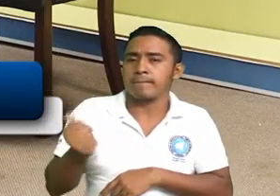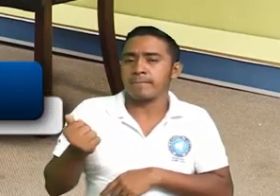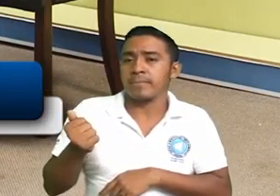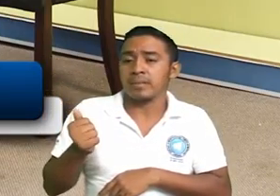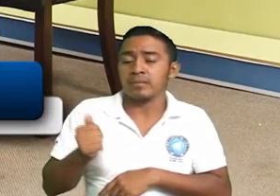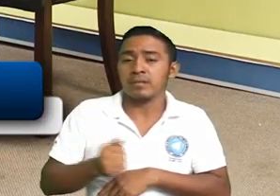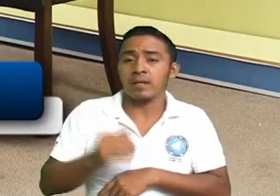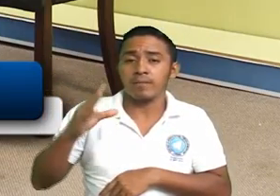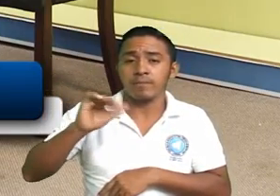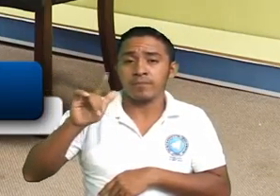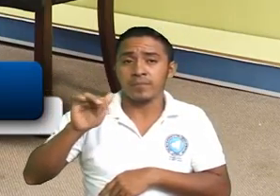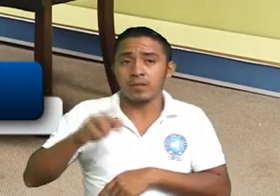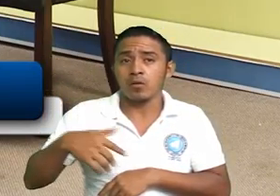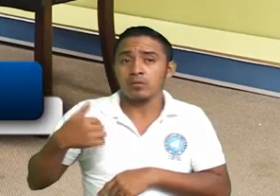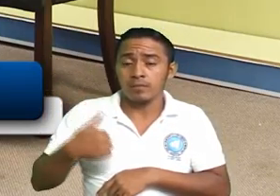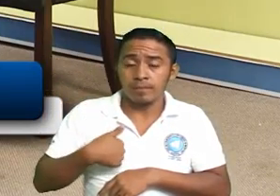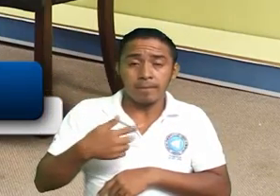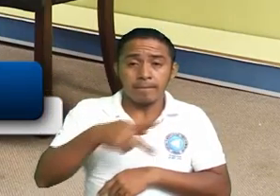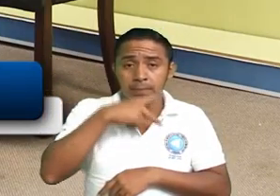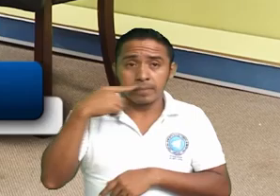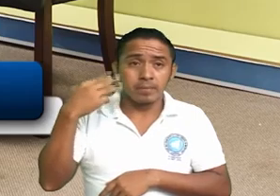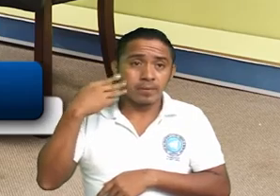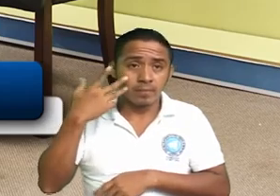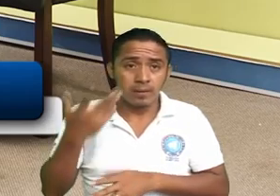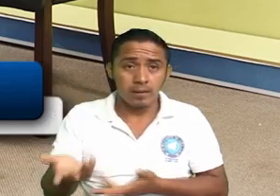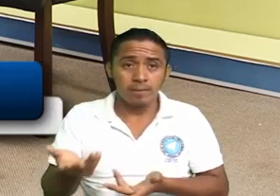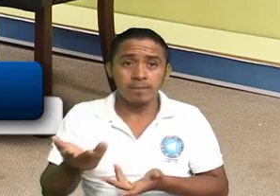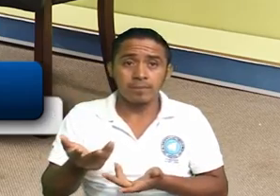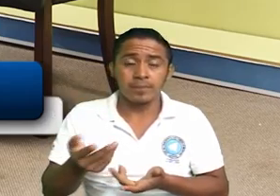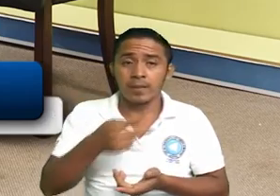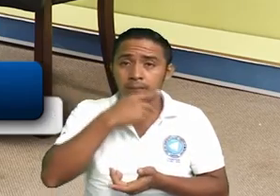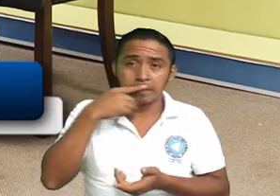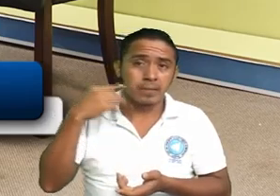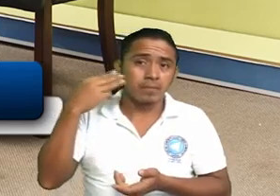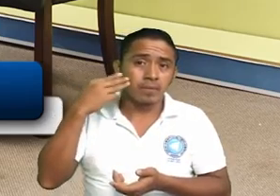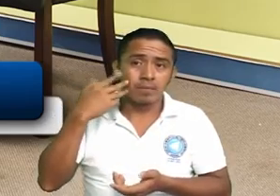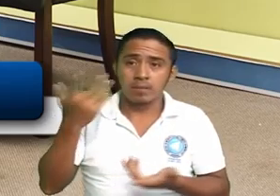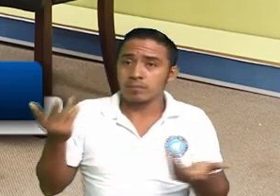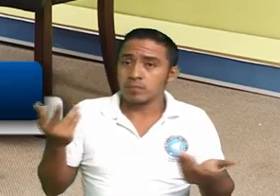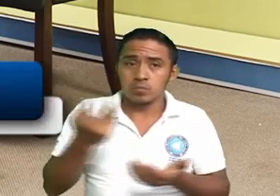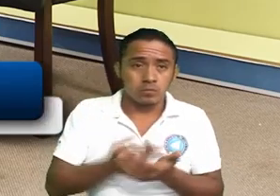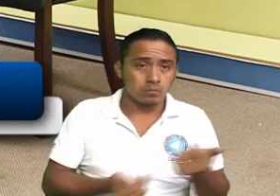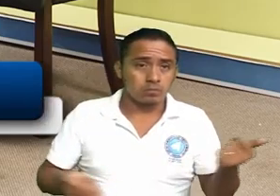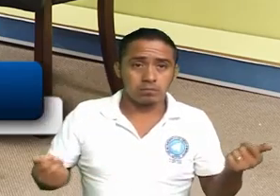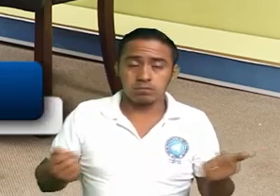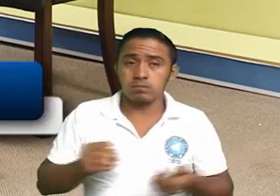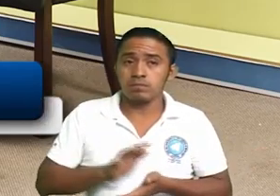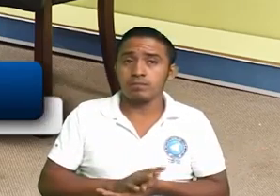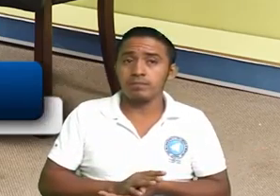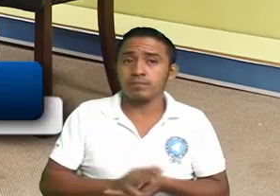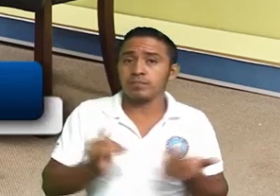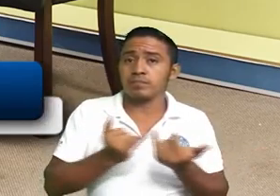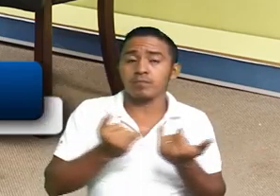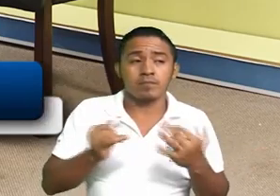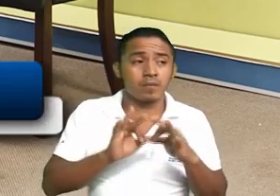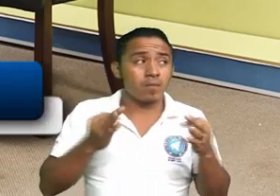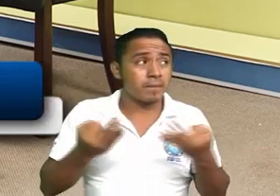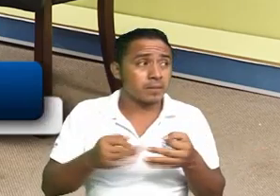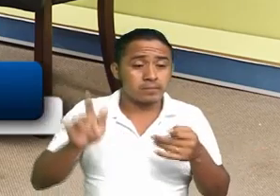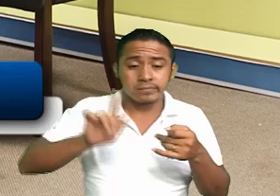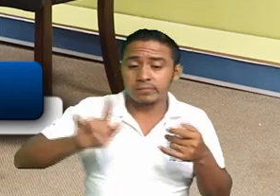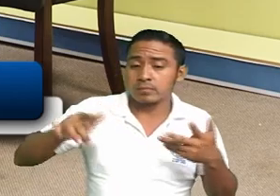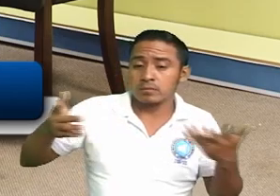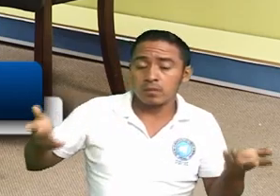Recientemente, hace como 2 años, nosotros hicimos un reportaje sobre el programa Canguro que tiene uh-huh. el Hospital Berta Calderón. Así